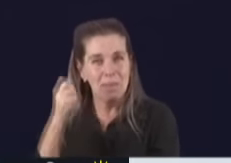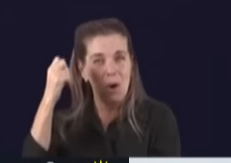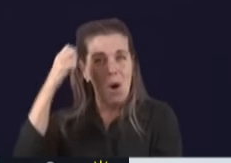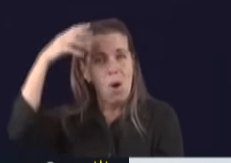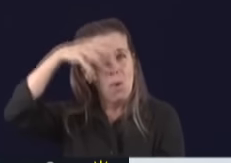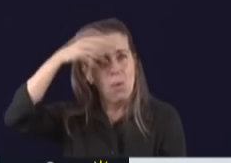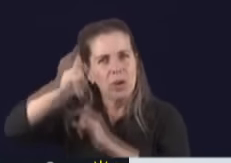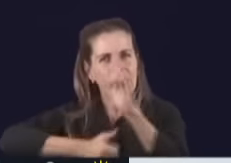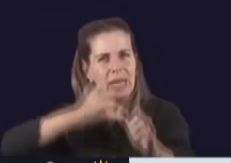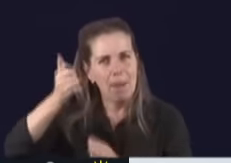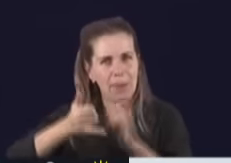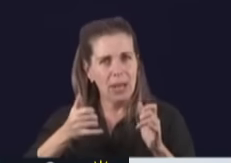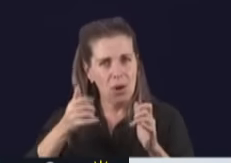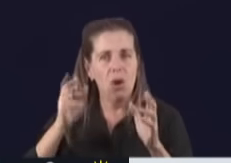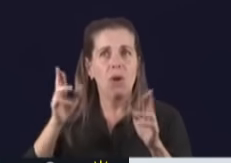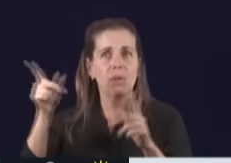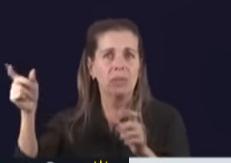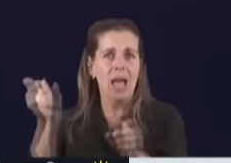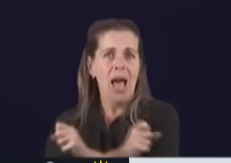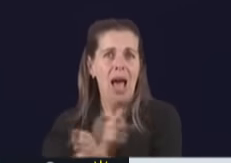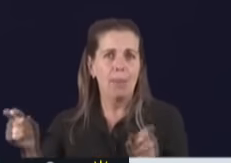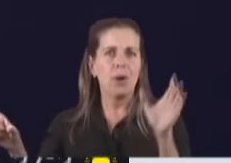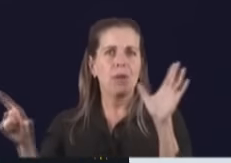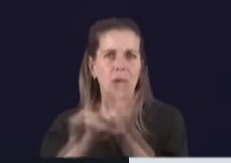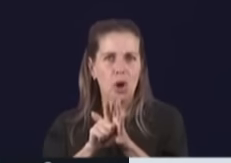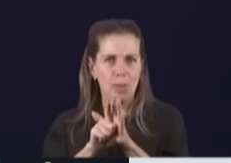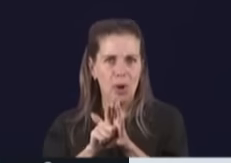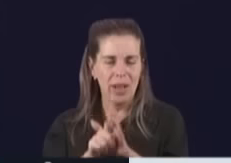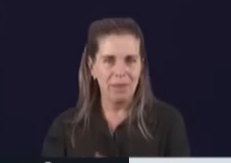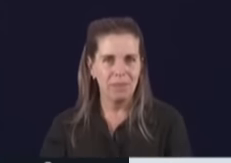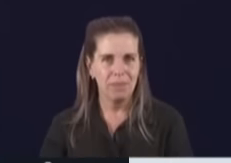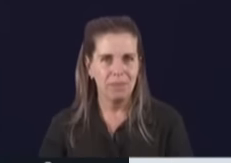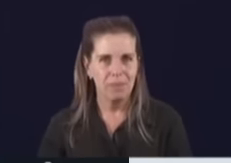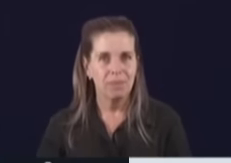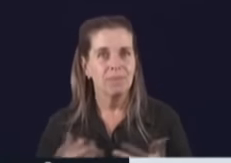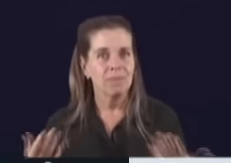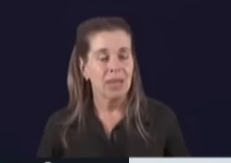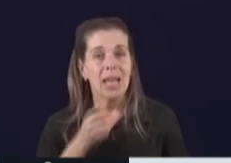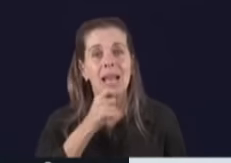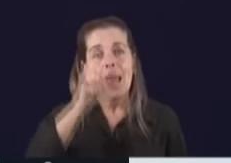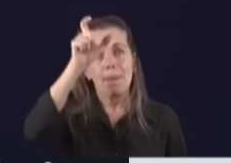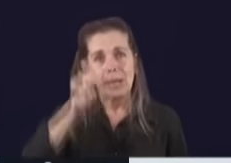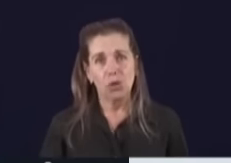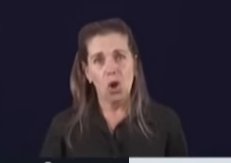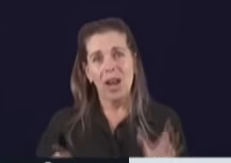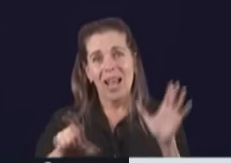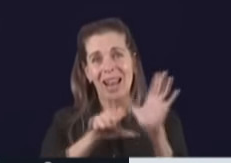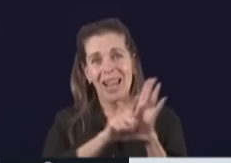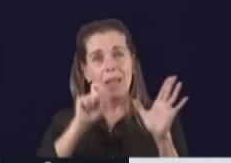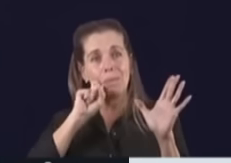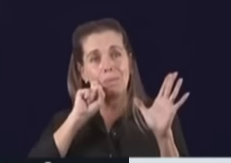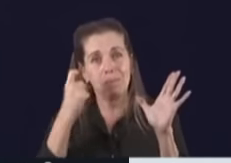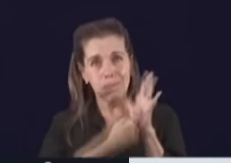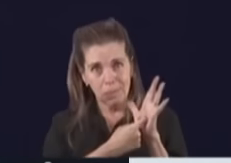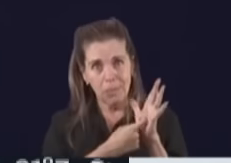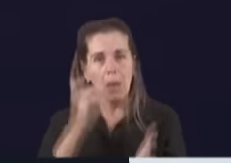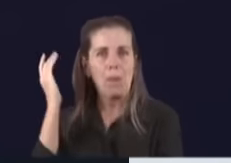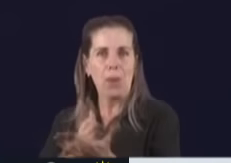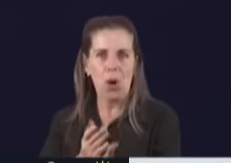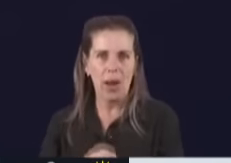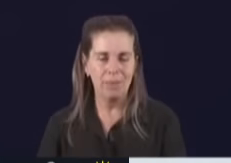ley y que se consolide de forma definitiva el lema que hicimos nuestro: el que las hace, las paga. Bueno, y